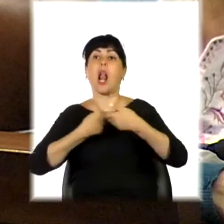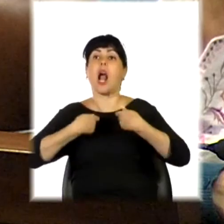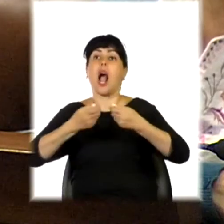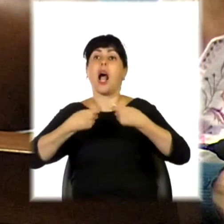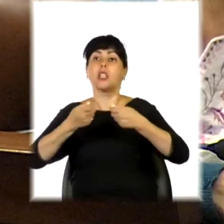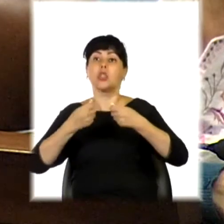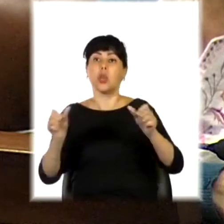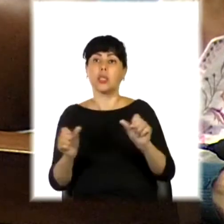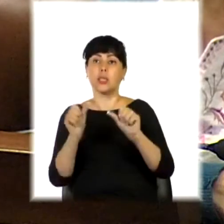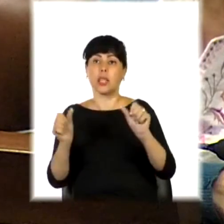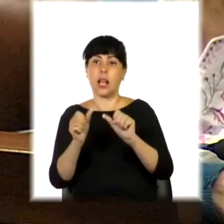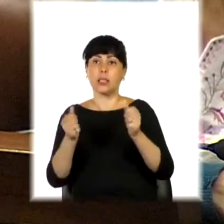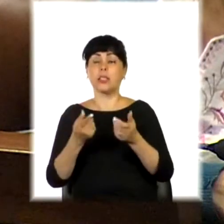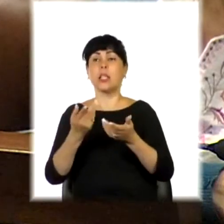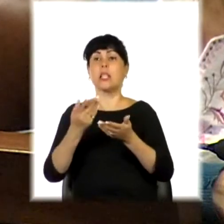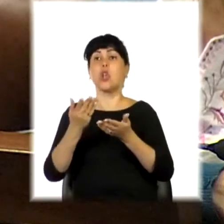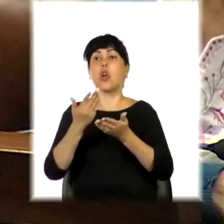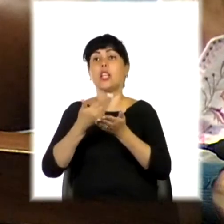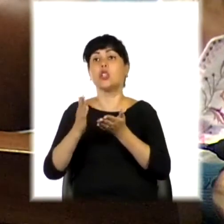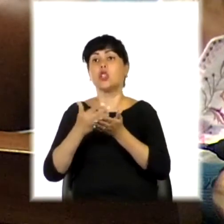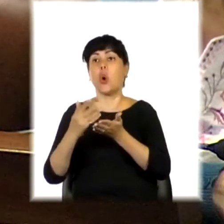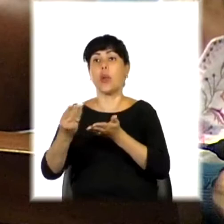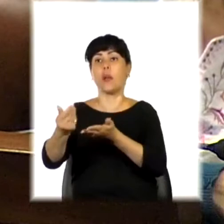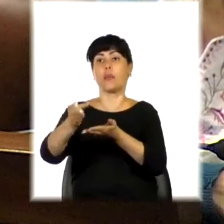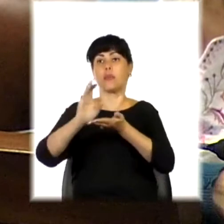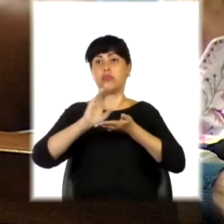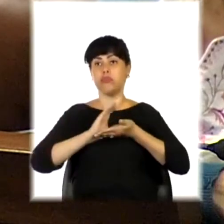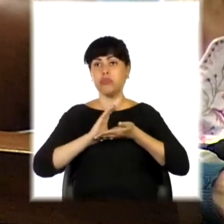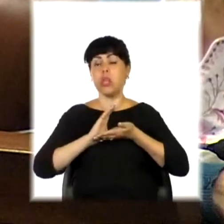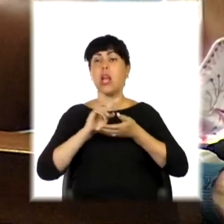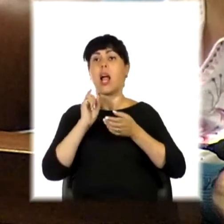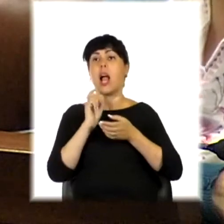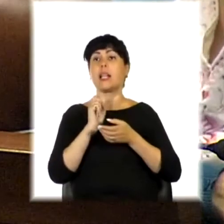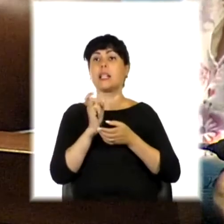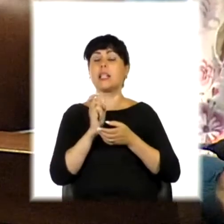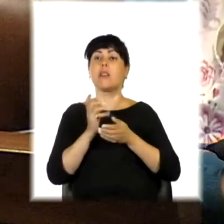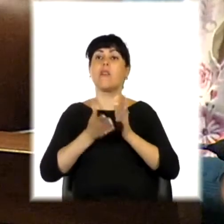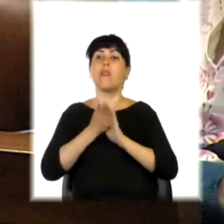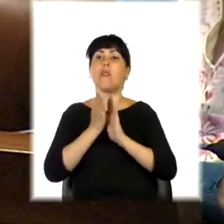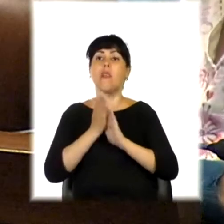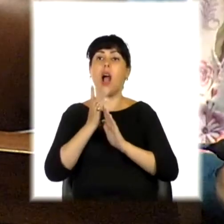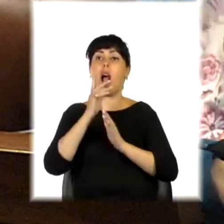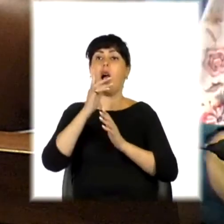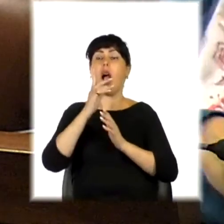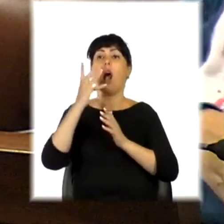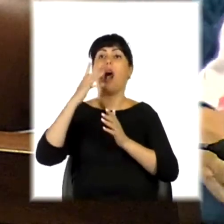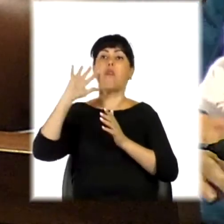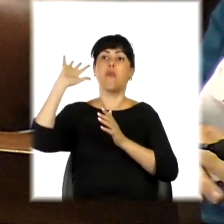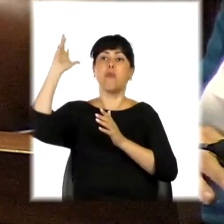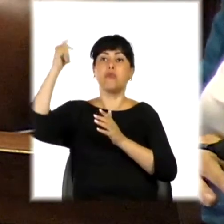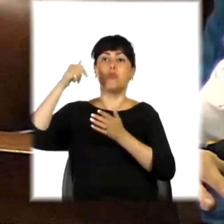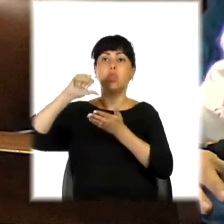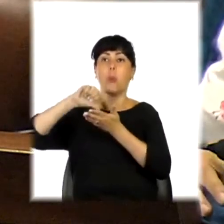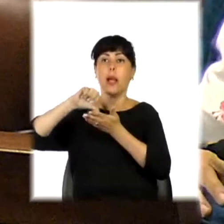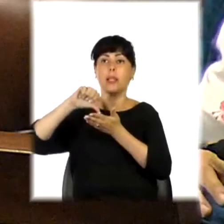devolución de los excedentes de los viáticos otorgados a quienes realizan misiones al exterior representando el estado